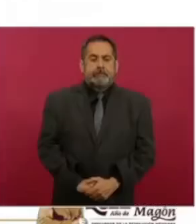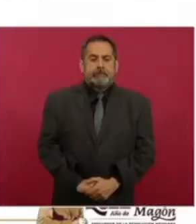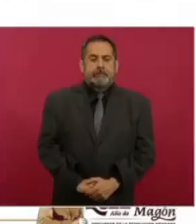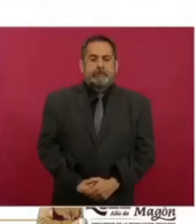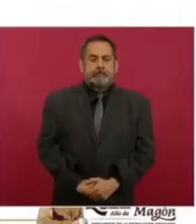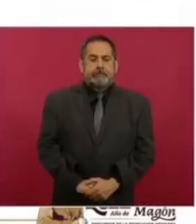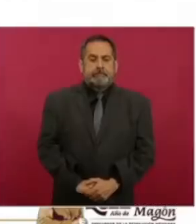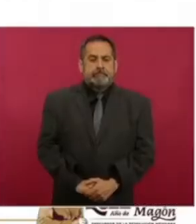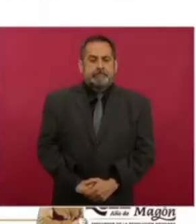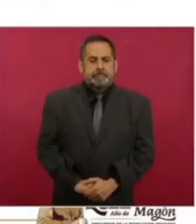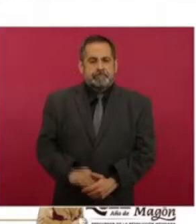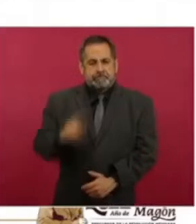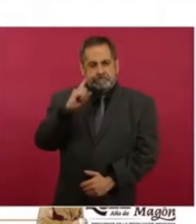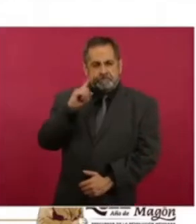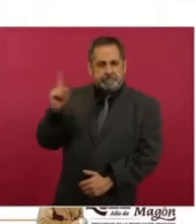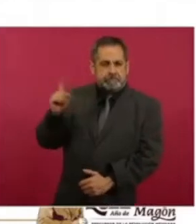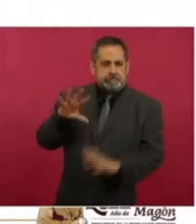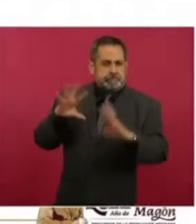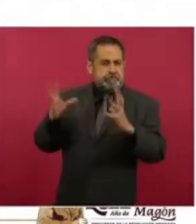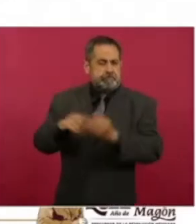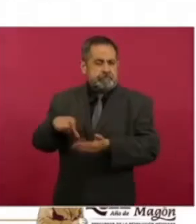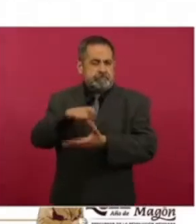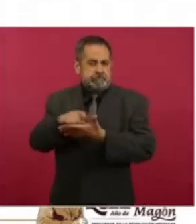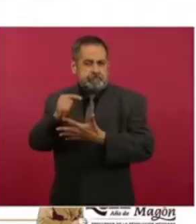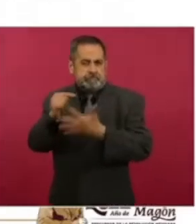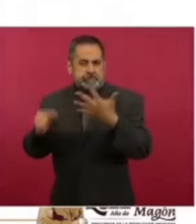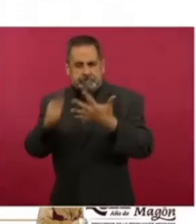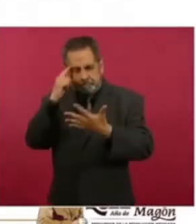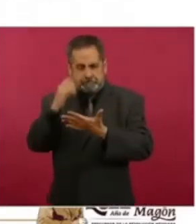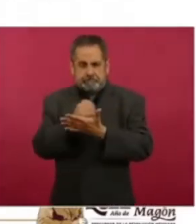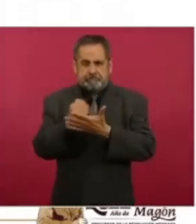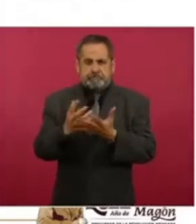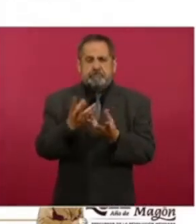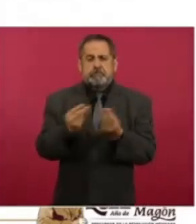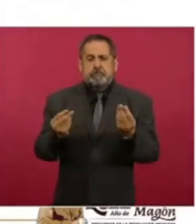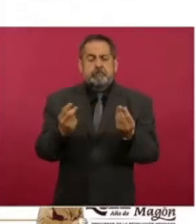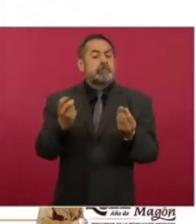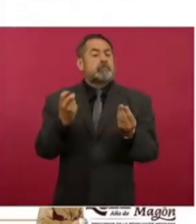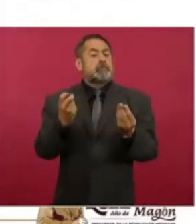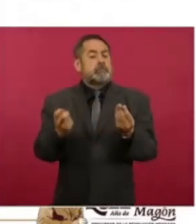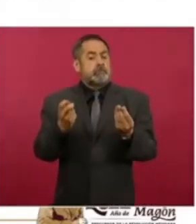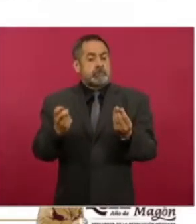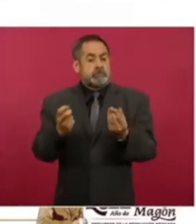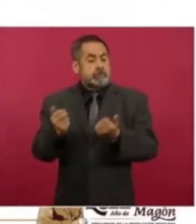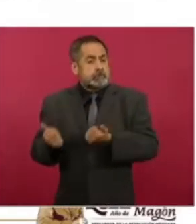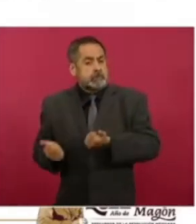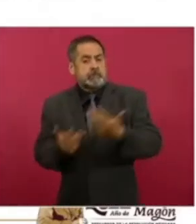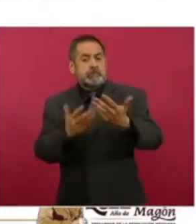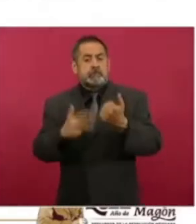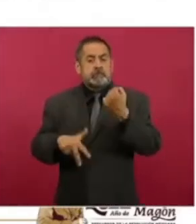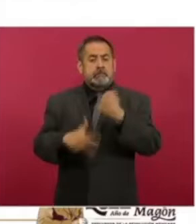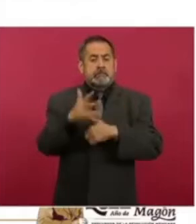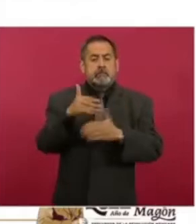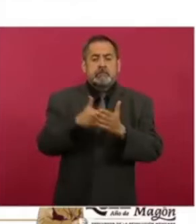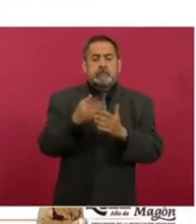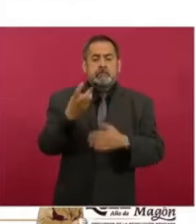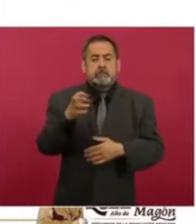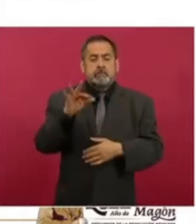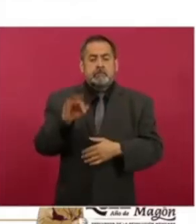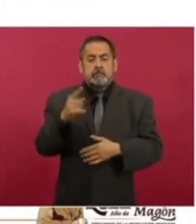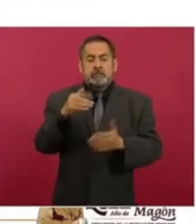13.574.526 piezas de medicamentos y material de curación, estando en tránsito